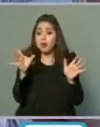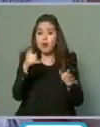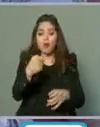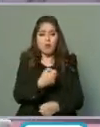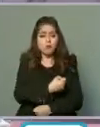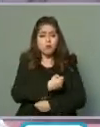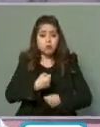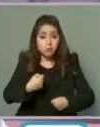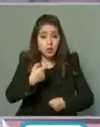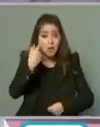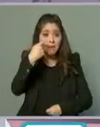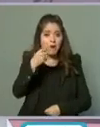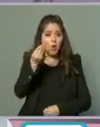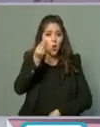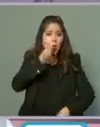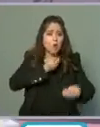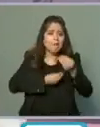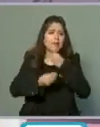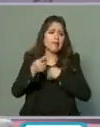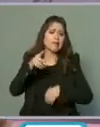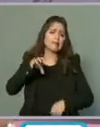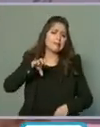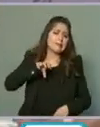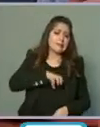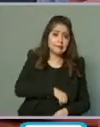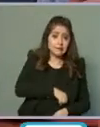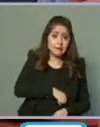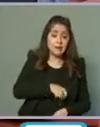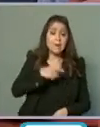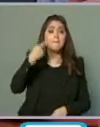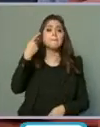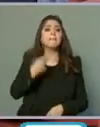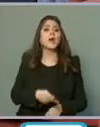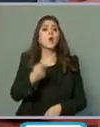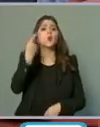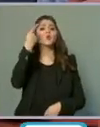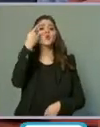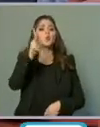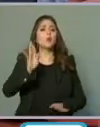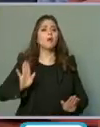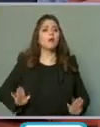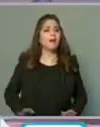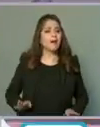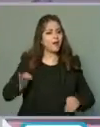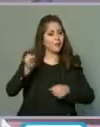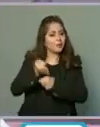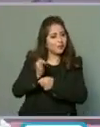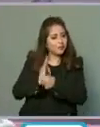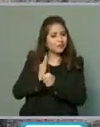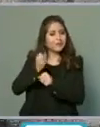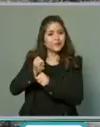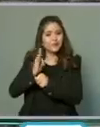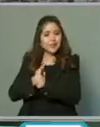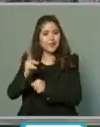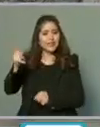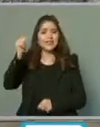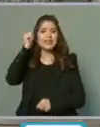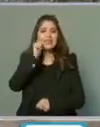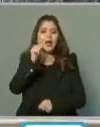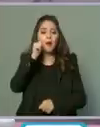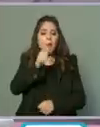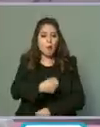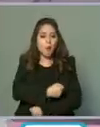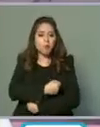comer, pero te sabes que eres extremadamente gracioso, que además es una característica muy común en muchos gorditos, ¿no? Que son muy